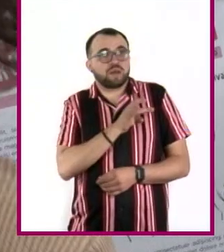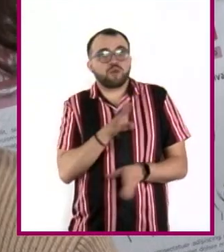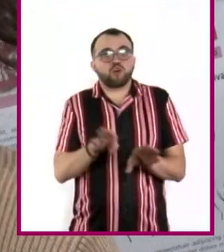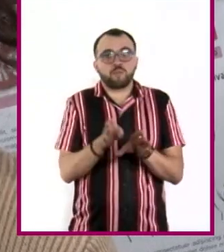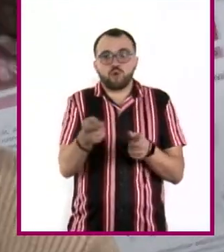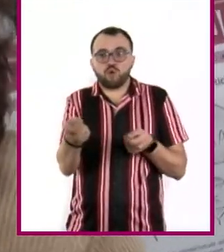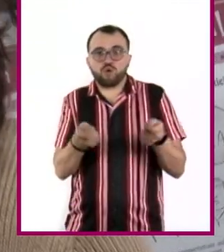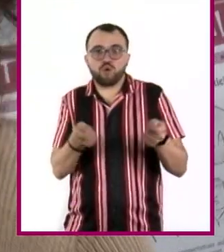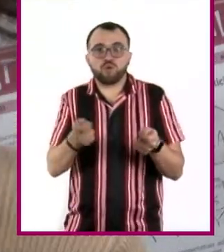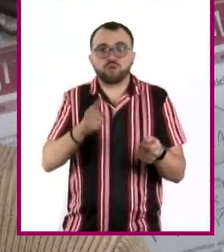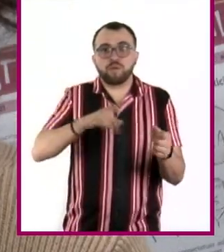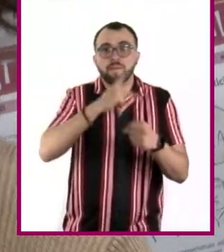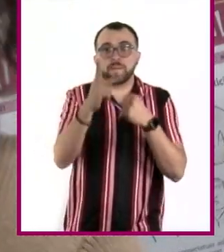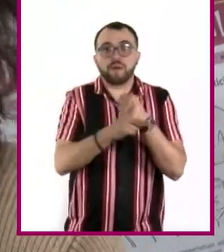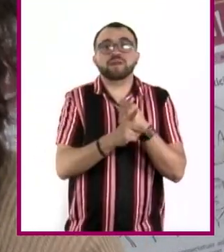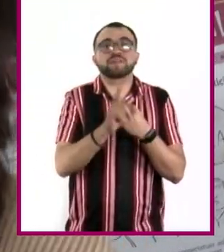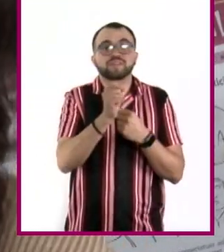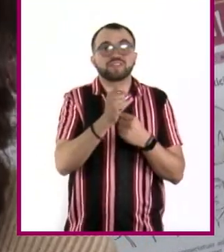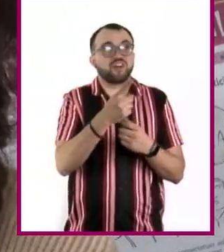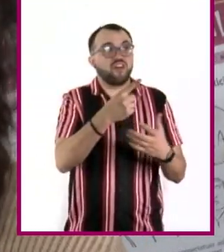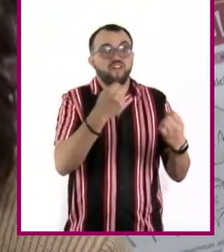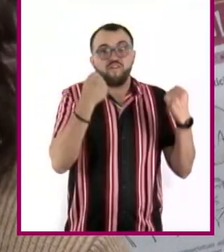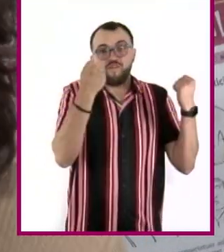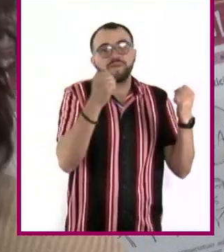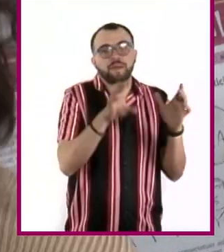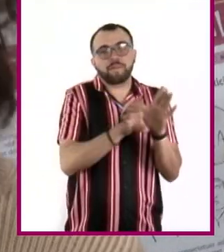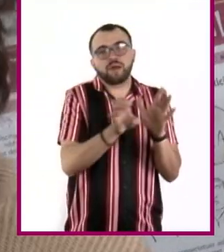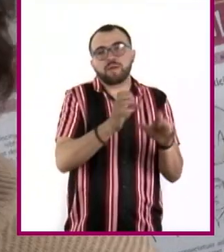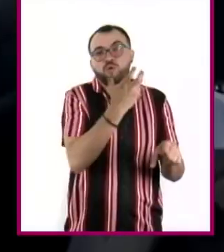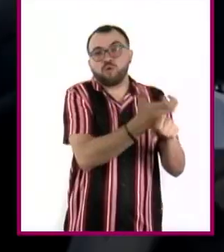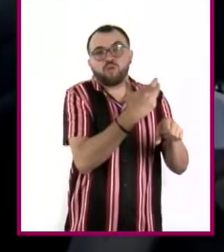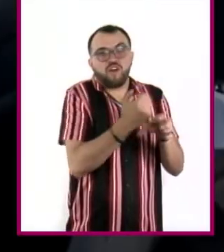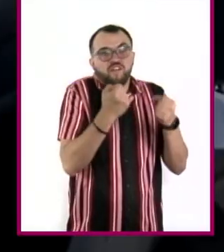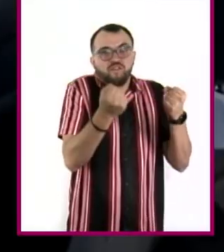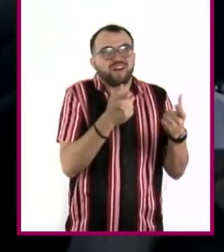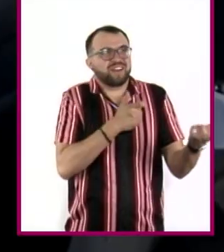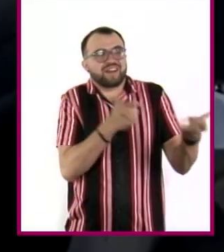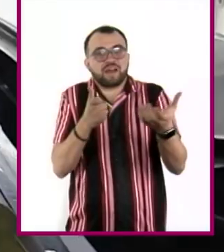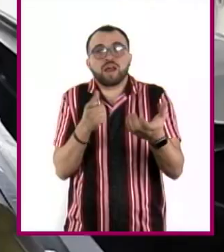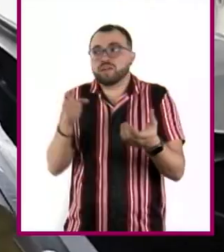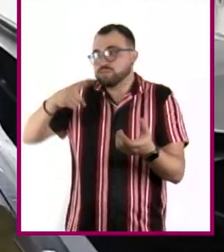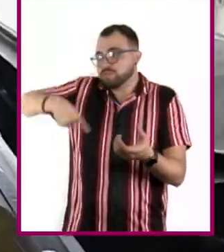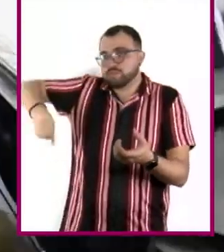las naciones fuertes hacia las débiles, del norte global hacia el sur empobrecido.